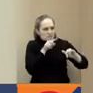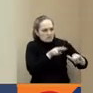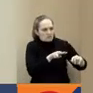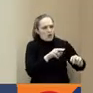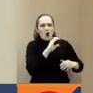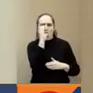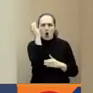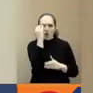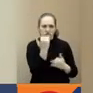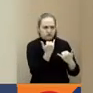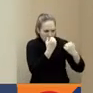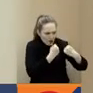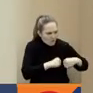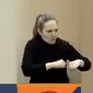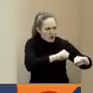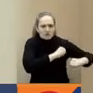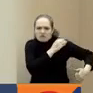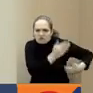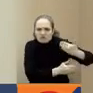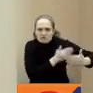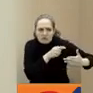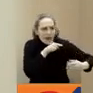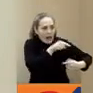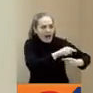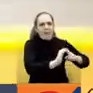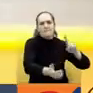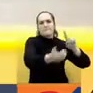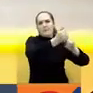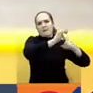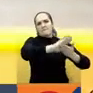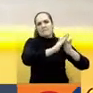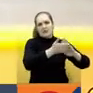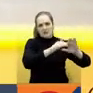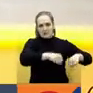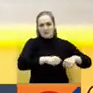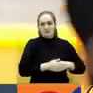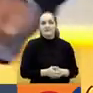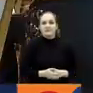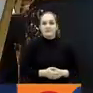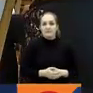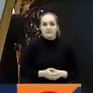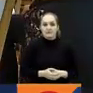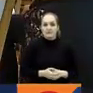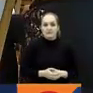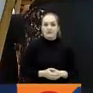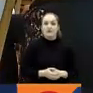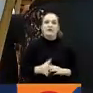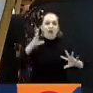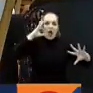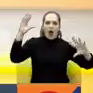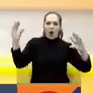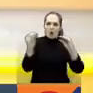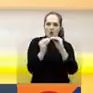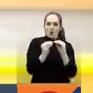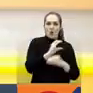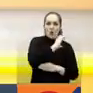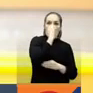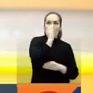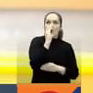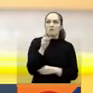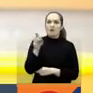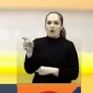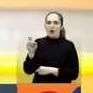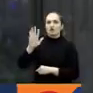y el esfuerzo que se necesita para que se alcance la paz. El acuerdo firmado con la Corte Penal Internacional establece que la JEP debe